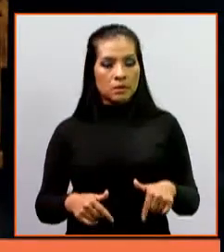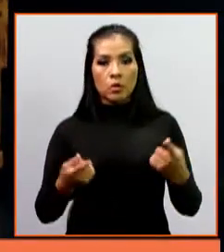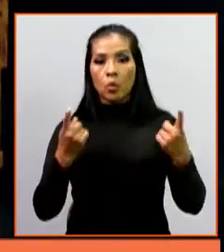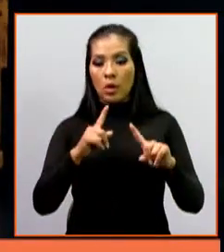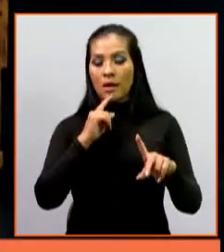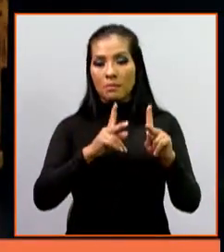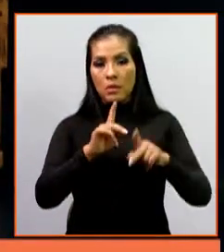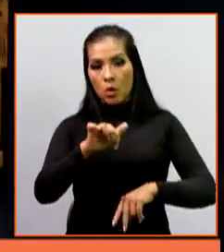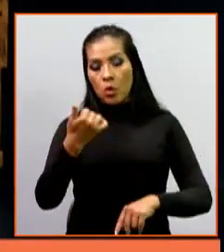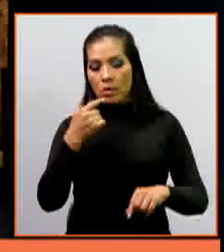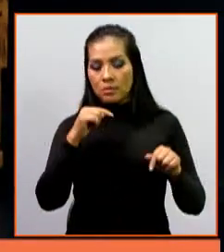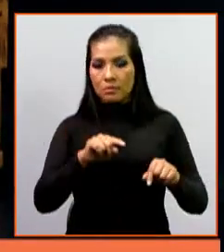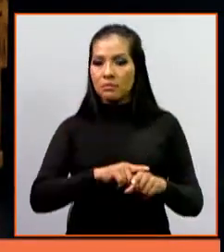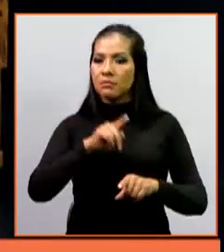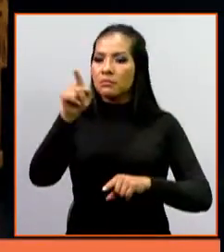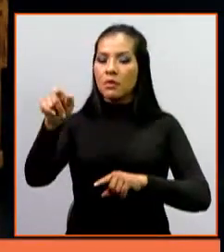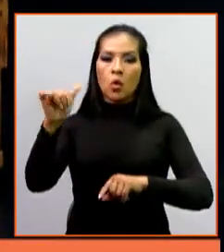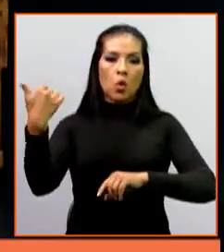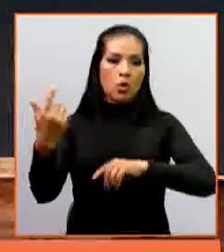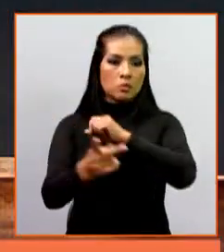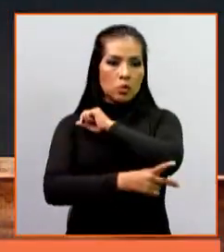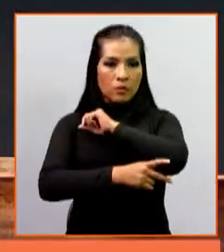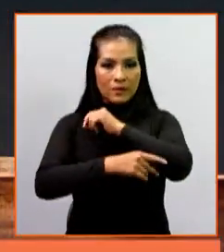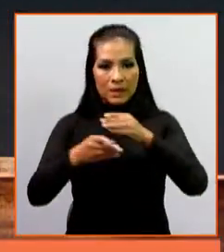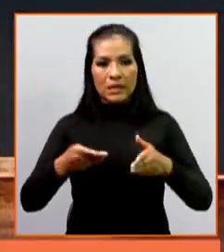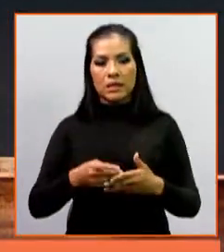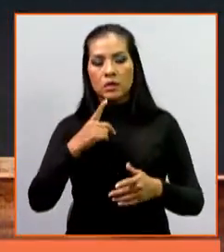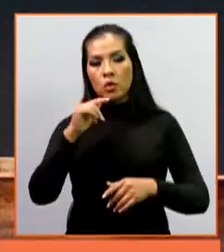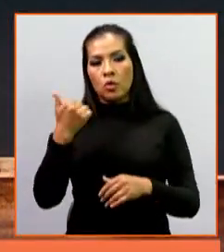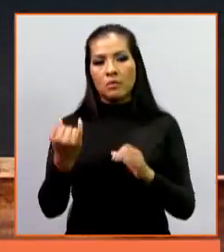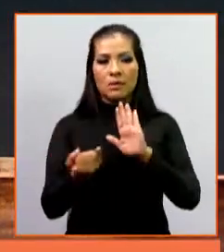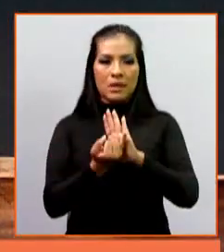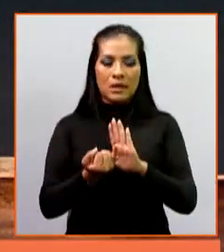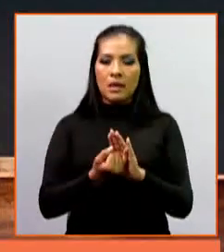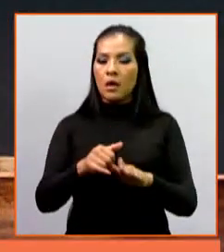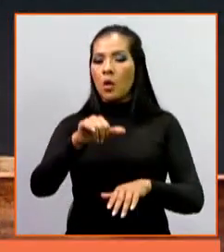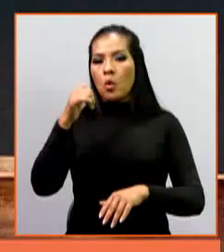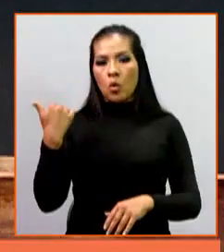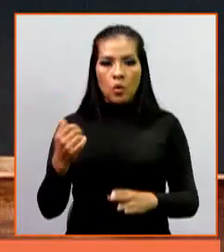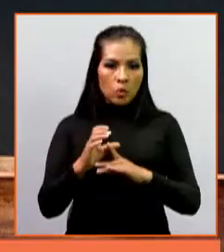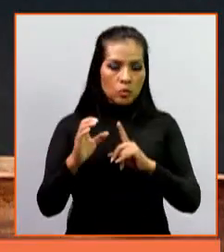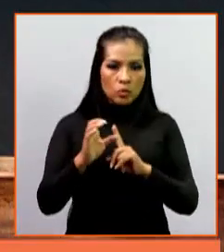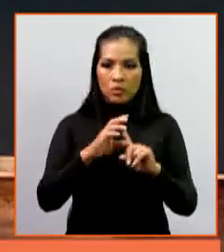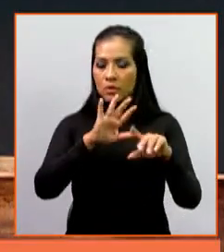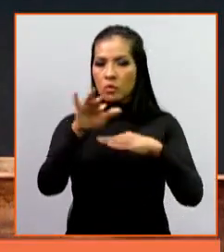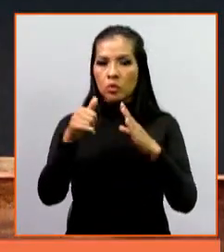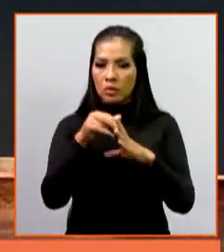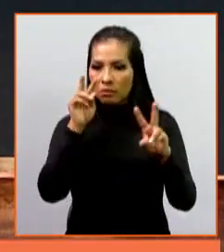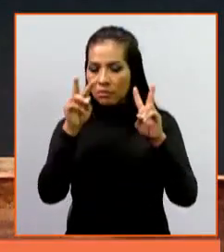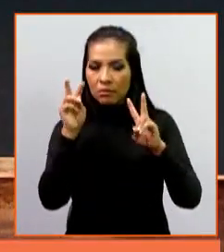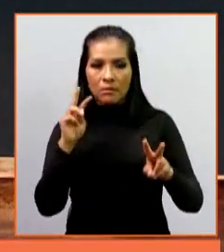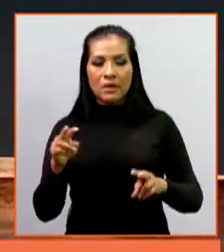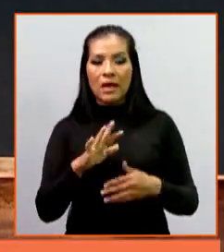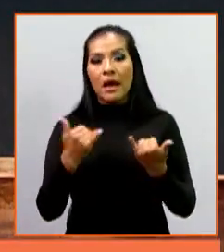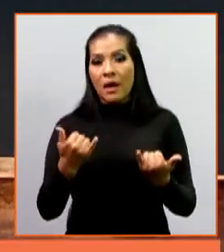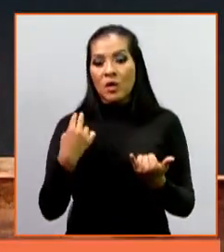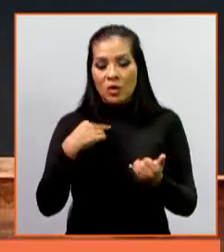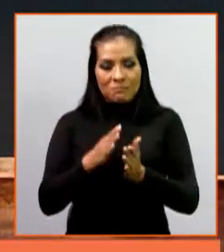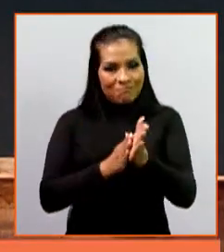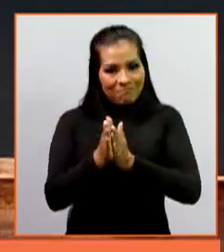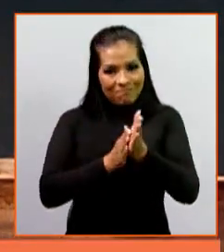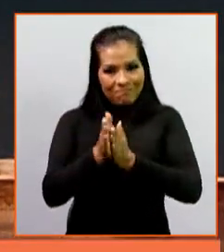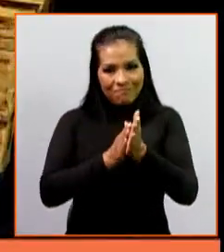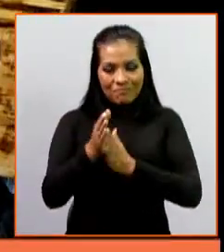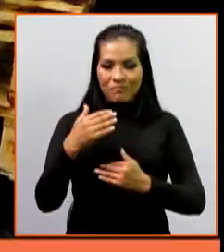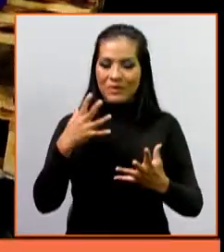encuentra en otro país, en otra provincia, en otra región, sí. Se encuentra con otra identidad, con cómo se mira esa obra. Entonces, estoy muy ansiosa del